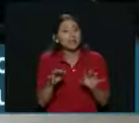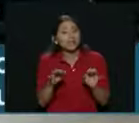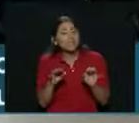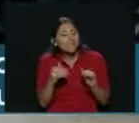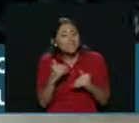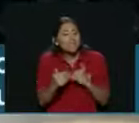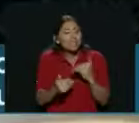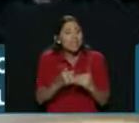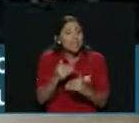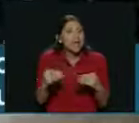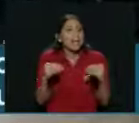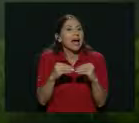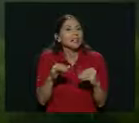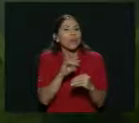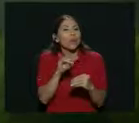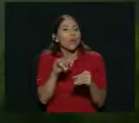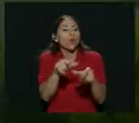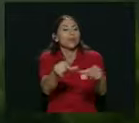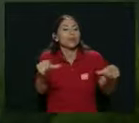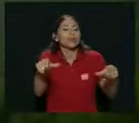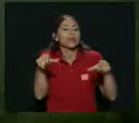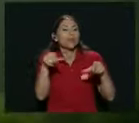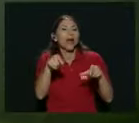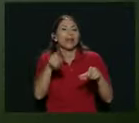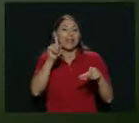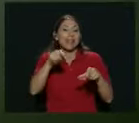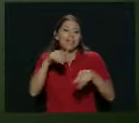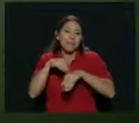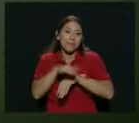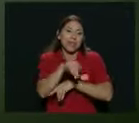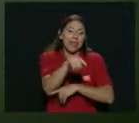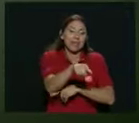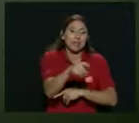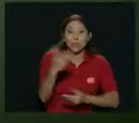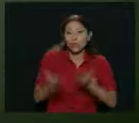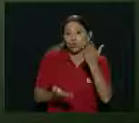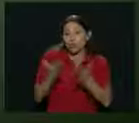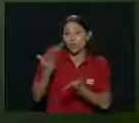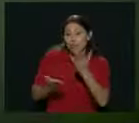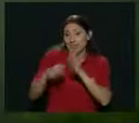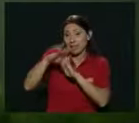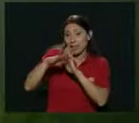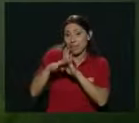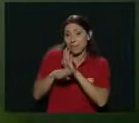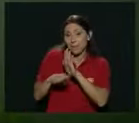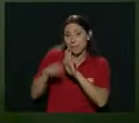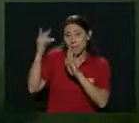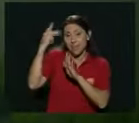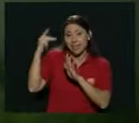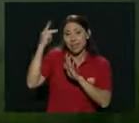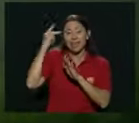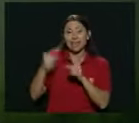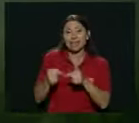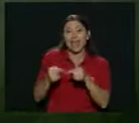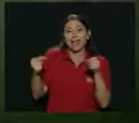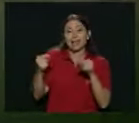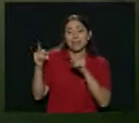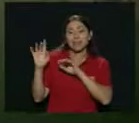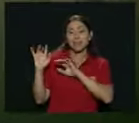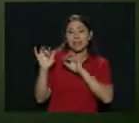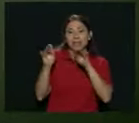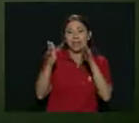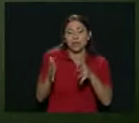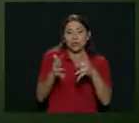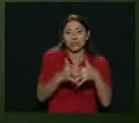que posiblemente la migración o más bien las medidas antimigratorias de los Estados Unidos pueden comenzar a